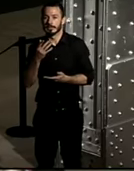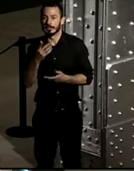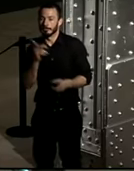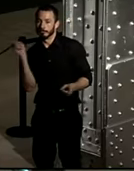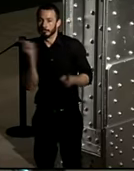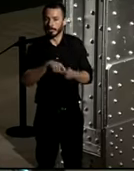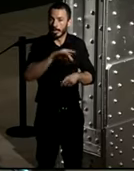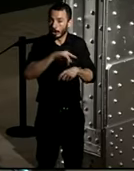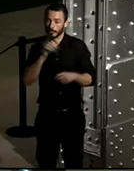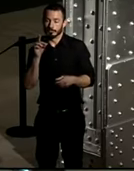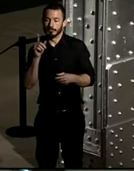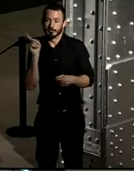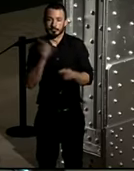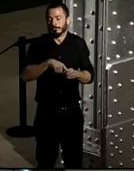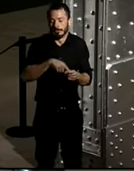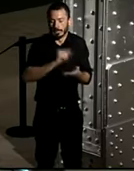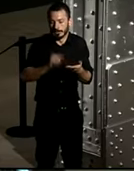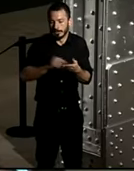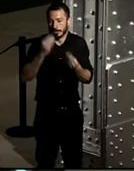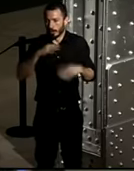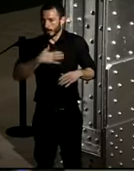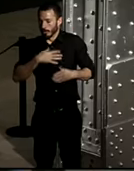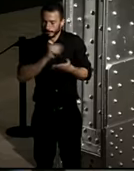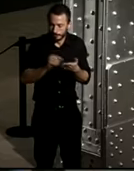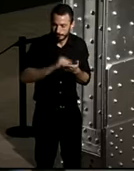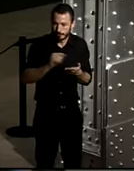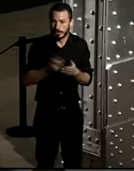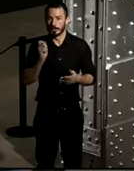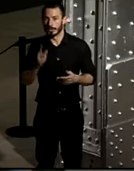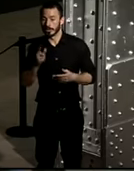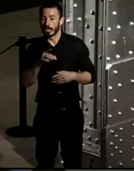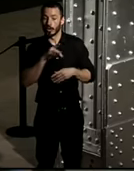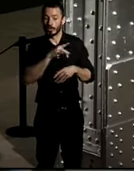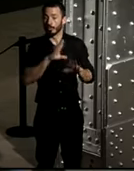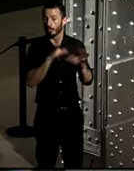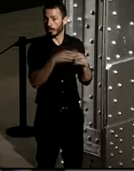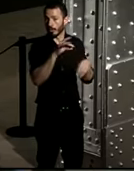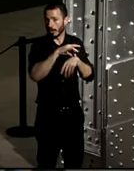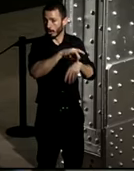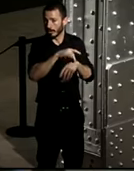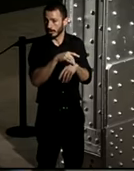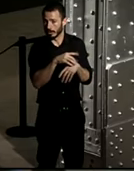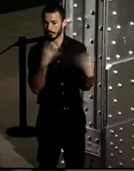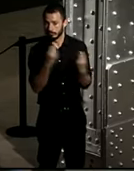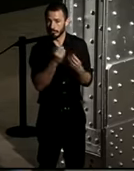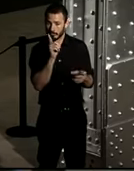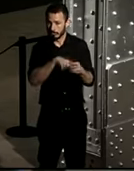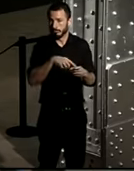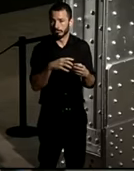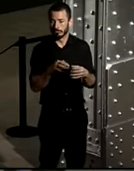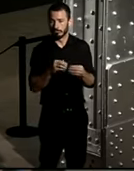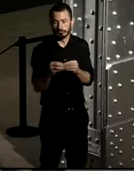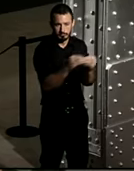participar en el guión, tengas que escribir tu propia historia. Yo lo que suelo hacer es trabajar con otros guionistas. Y sí, bueno, pues de alguna manera